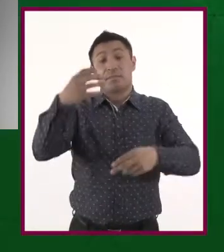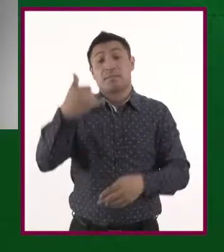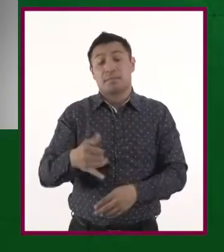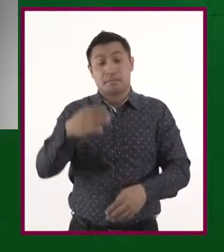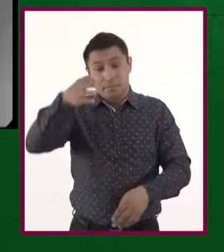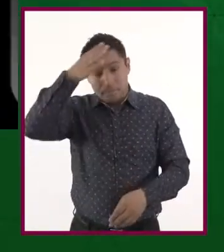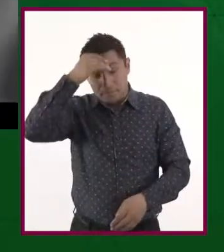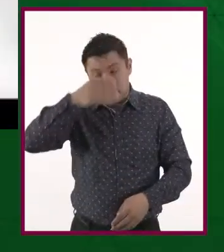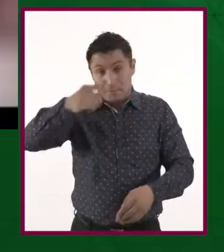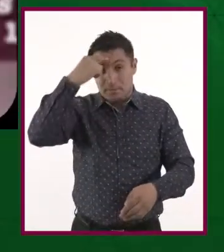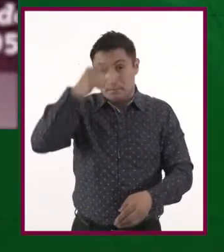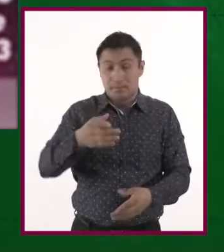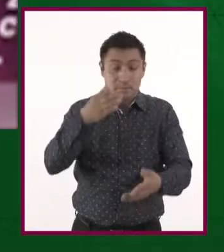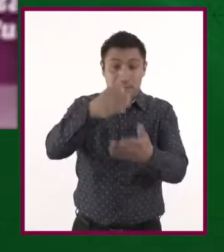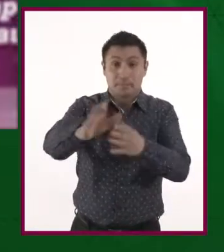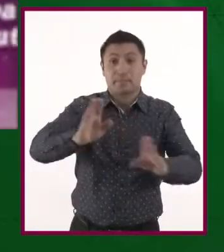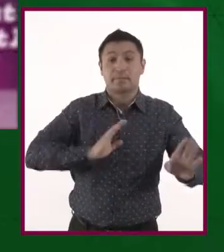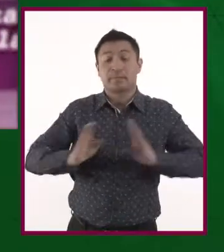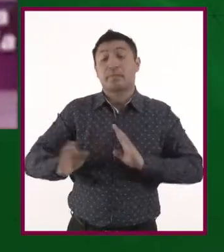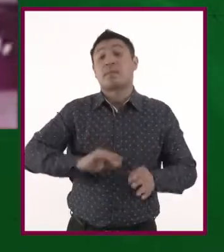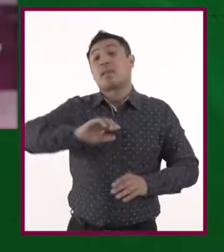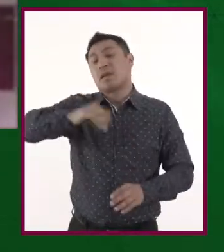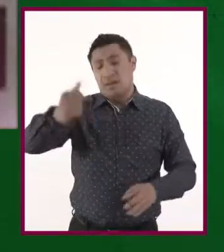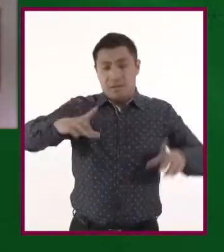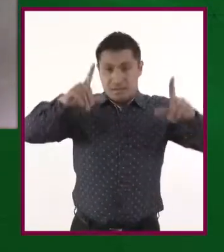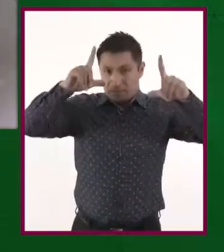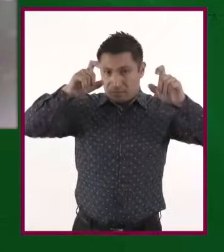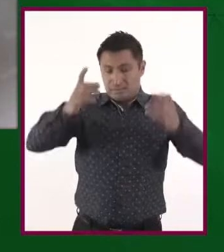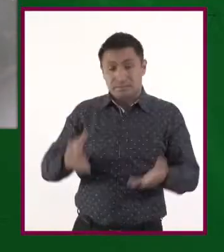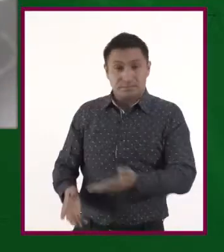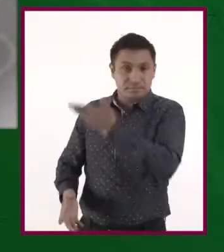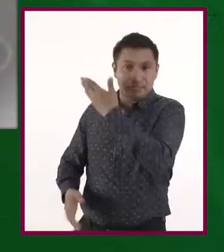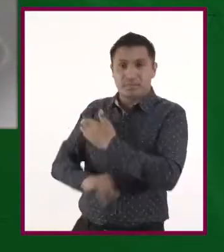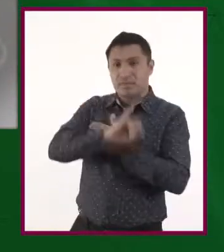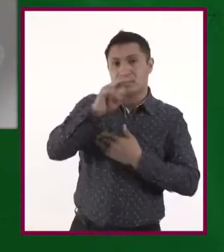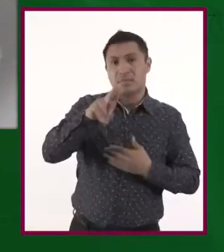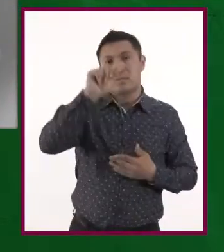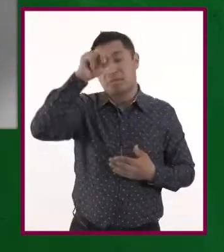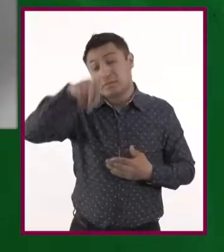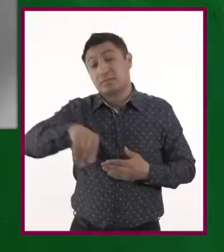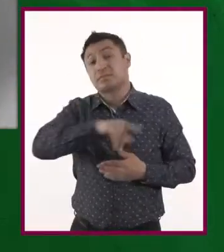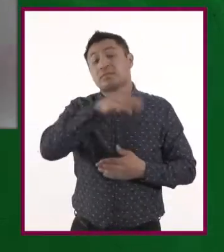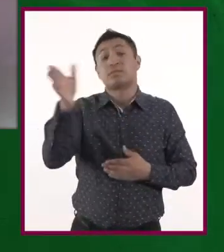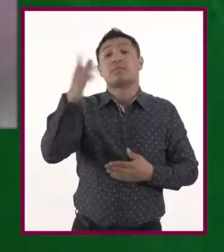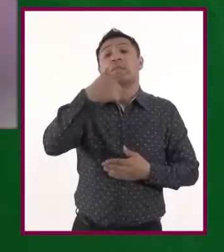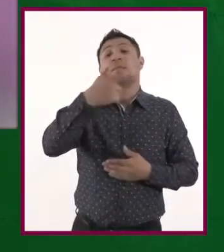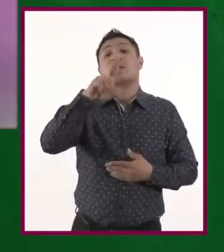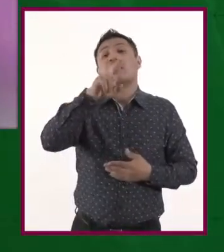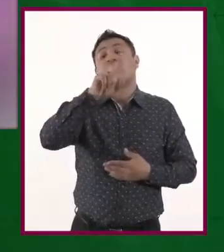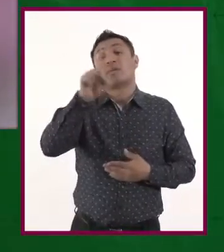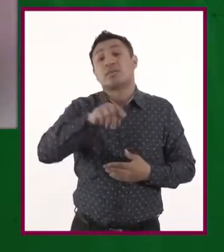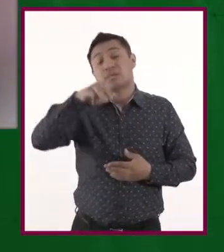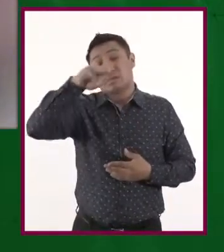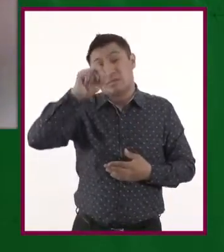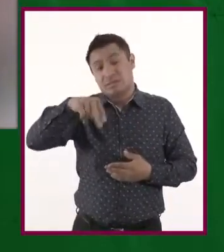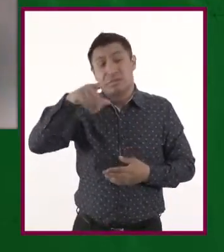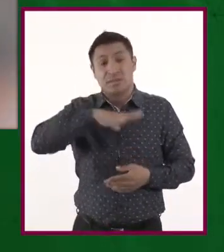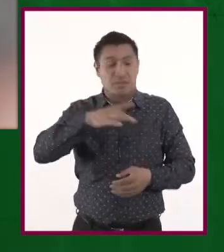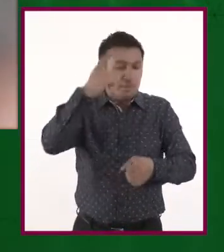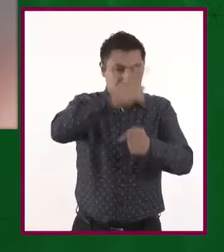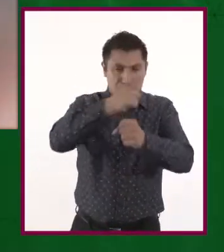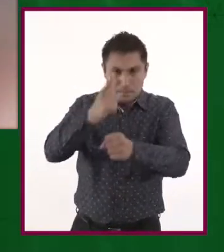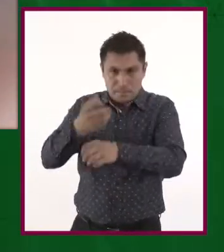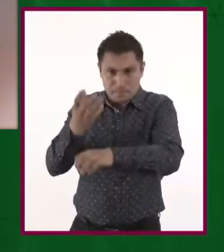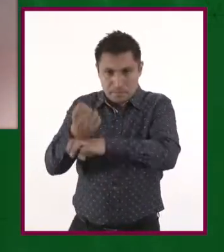la milicia. En esta otra fotografía de Juan Guzmán, localiza a unos campesinos del estado de